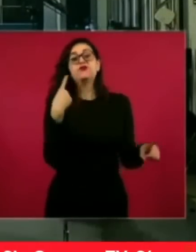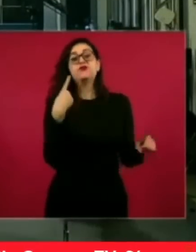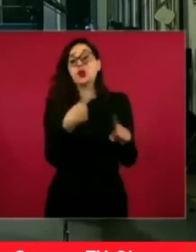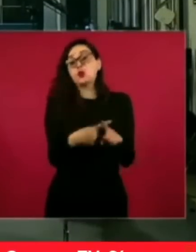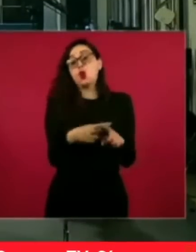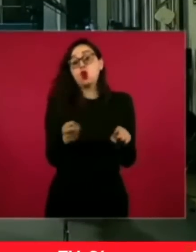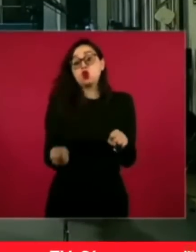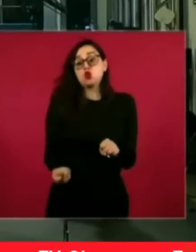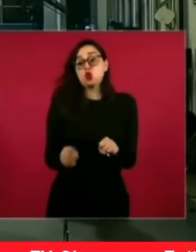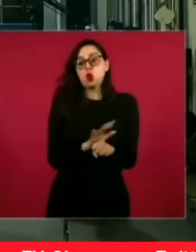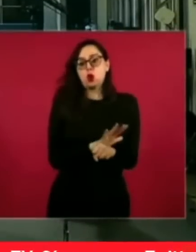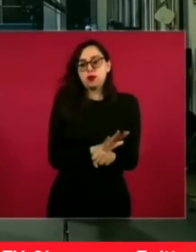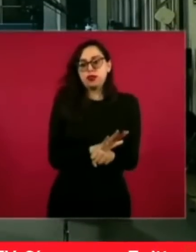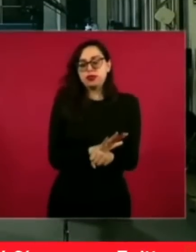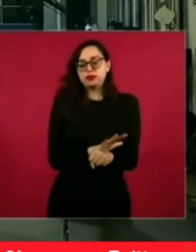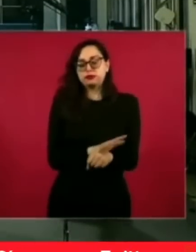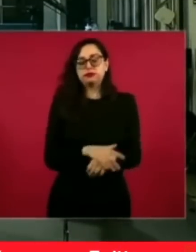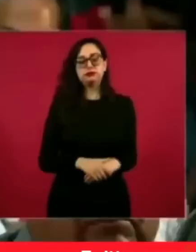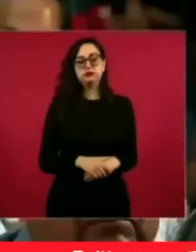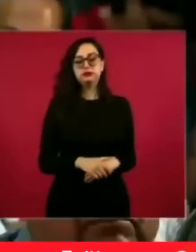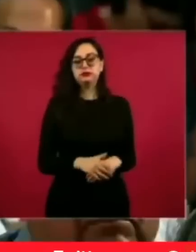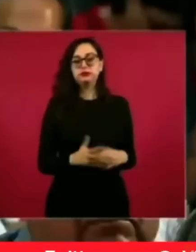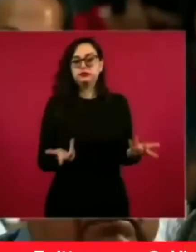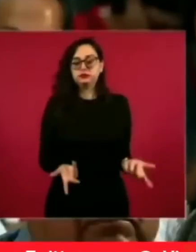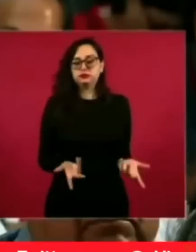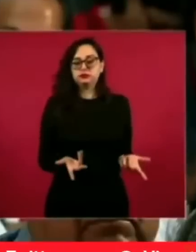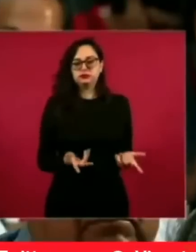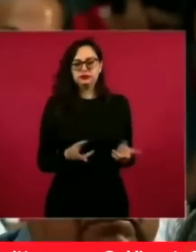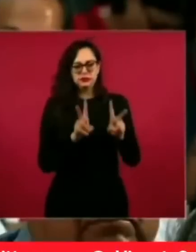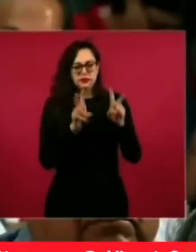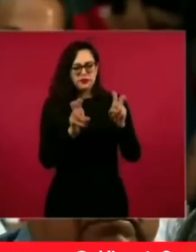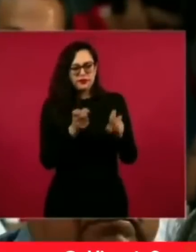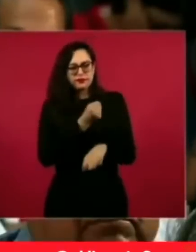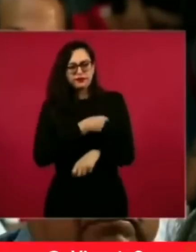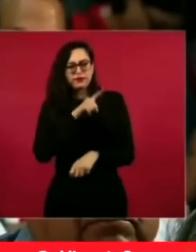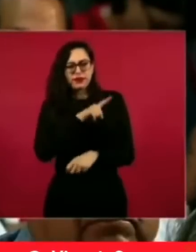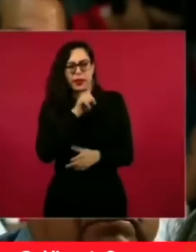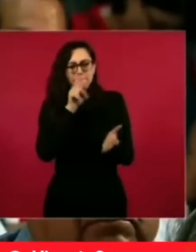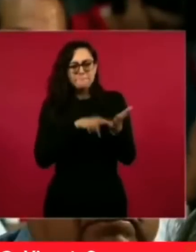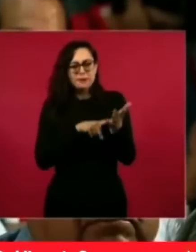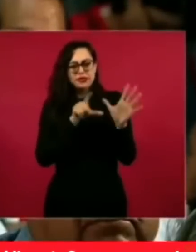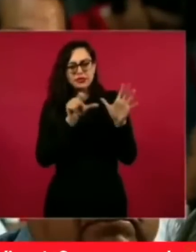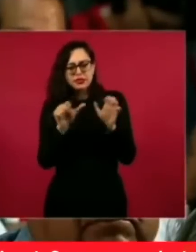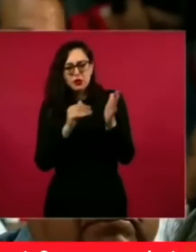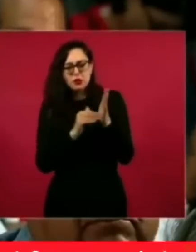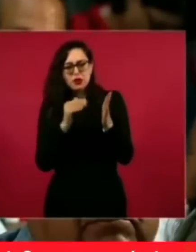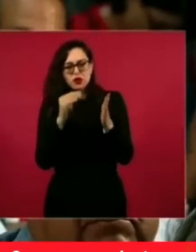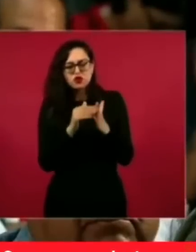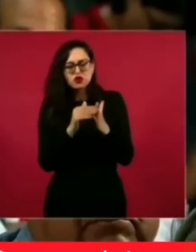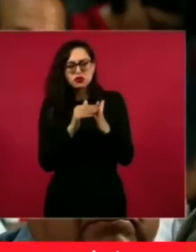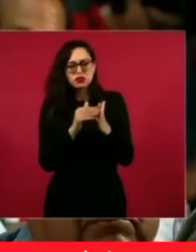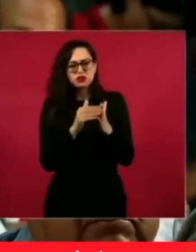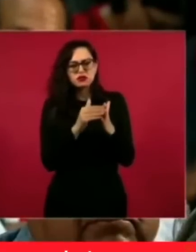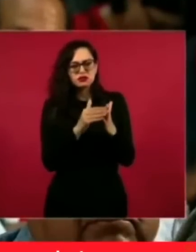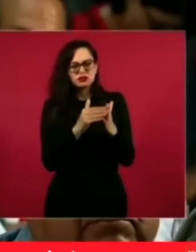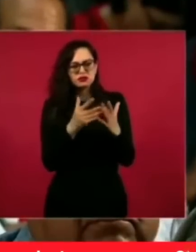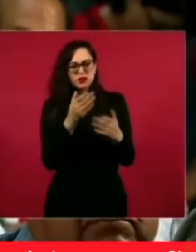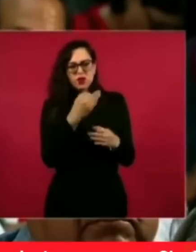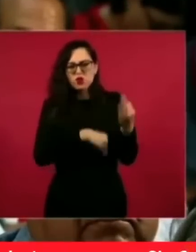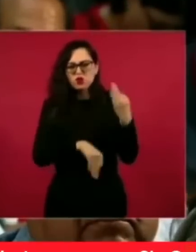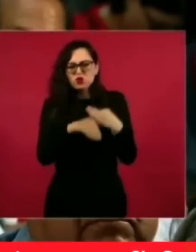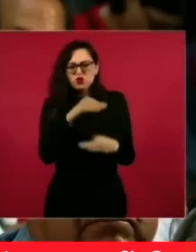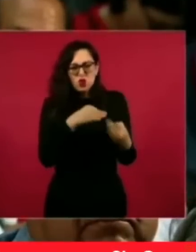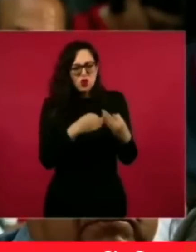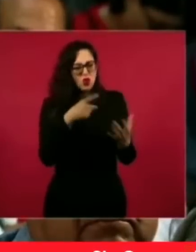salud solamente eran 1.600 millones de pesos. Y de esos 1.600, todos eran adjudicaciones